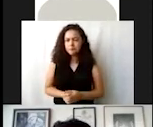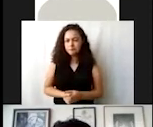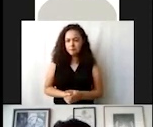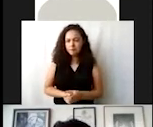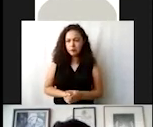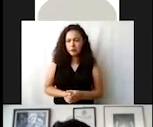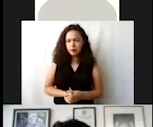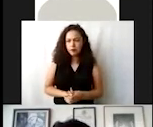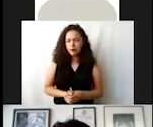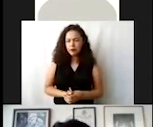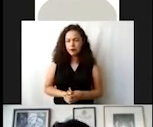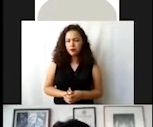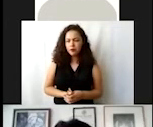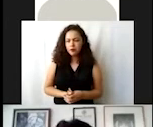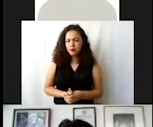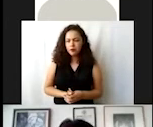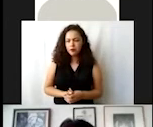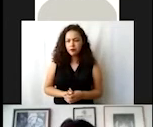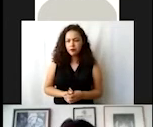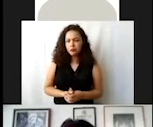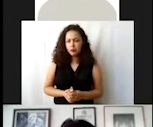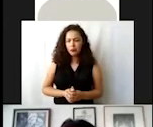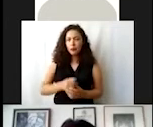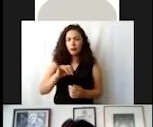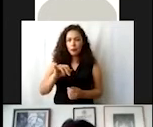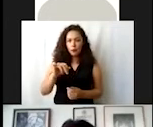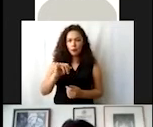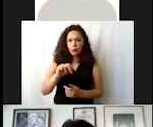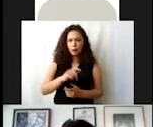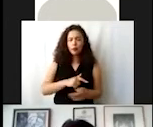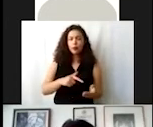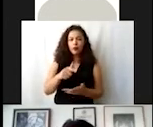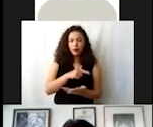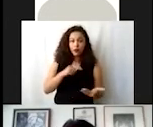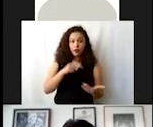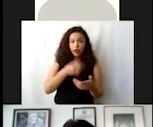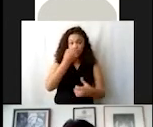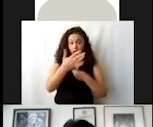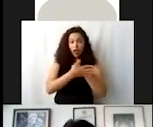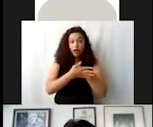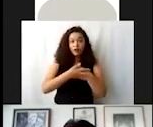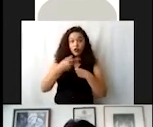ese domicilio está en el lugar que manifestaste. ¿Sí?